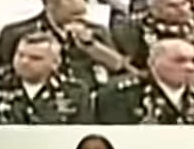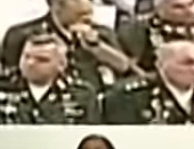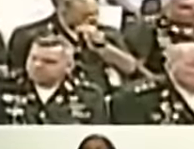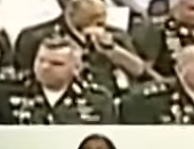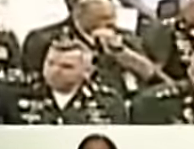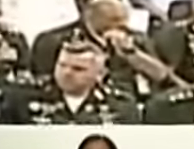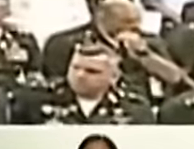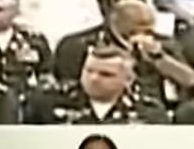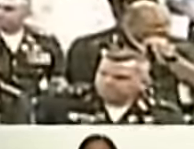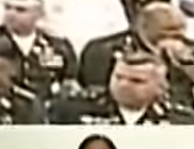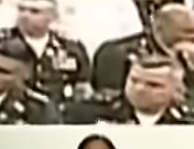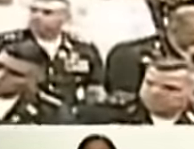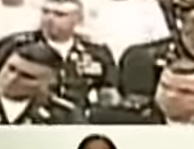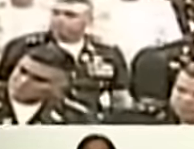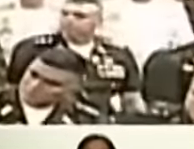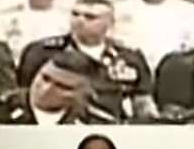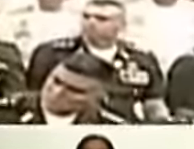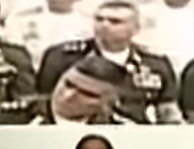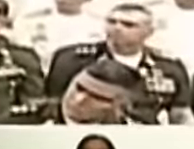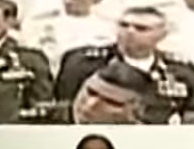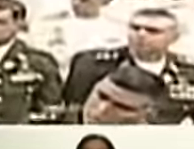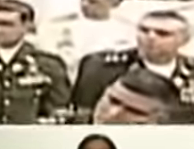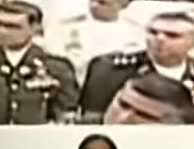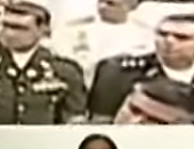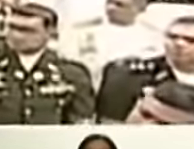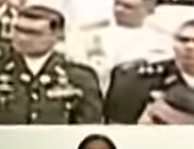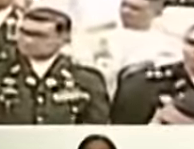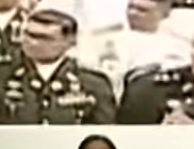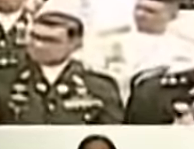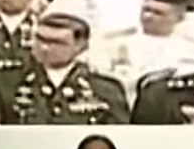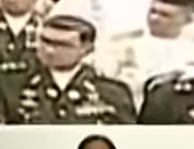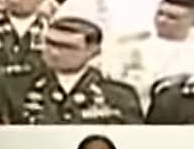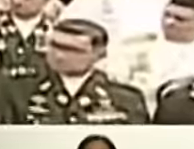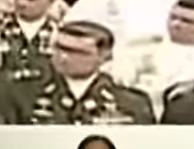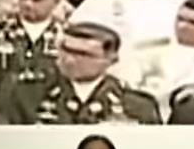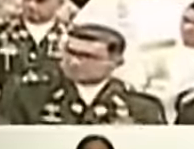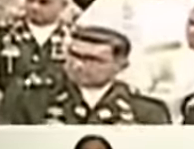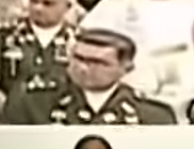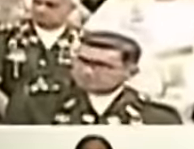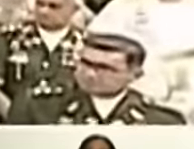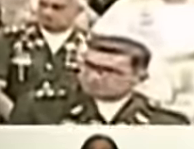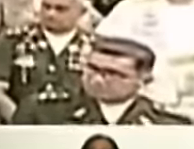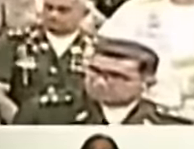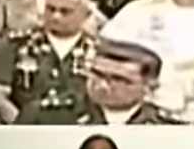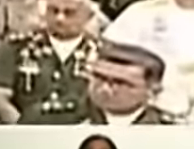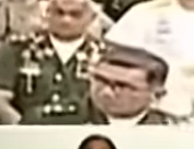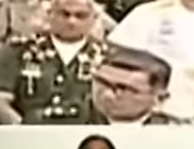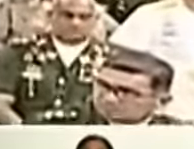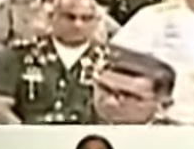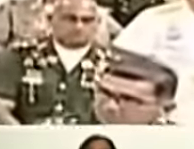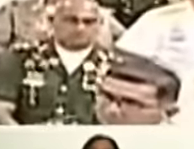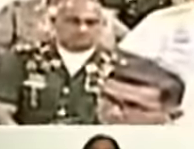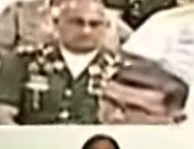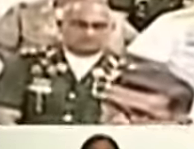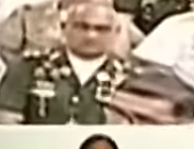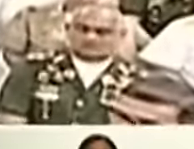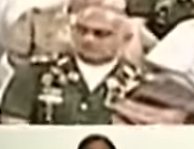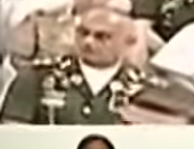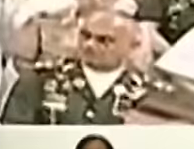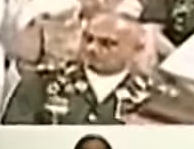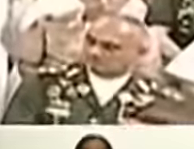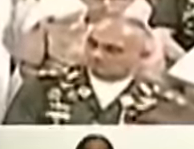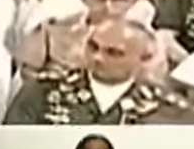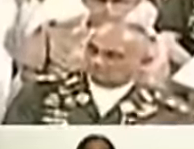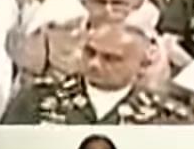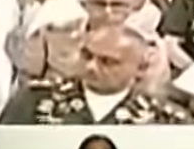libertario, de justicia e igualdad, lo traicionaron las oligarquías mezquinas por